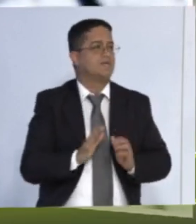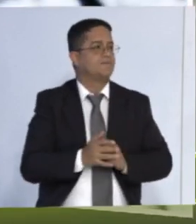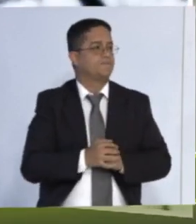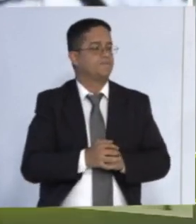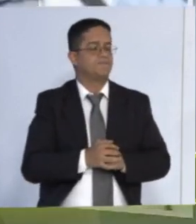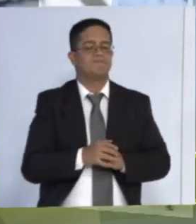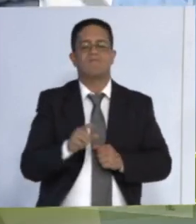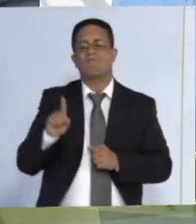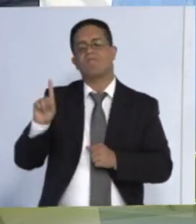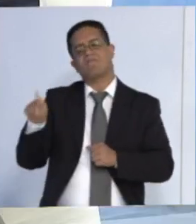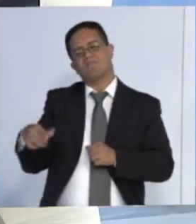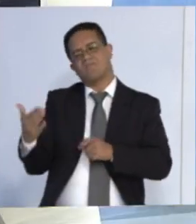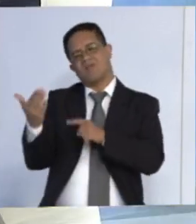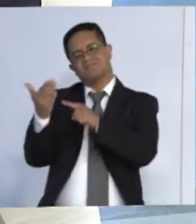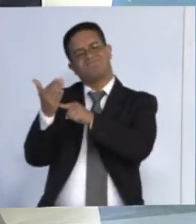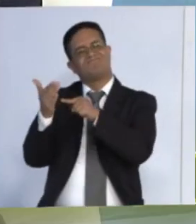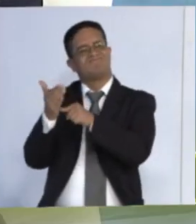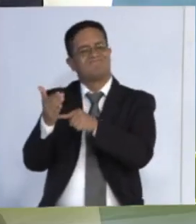aquí,